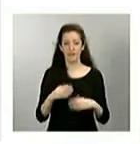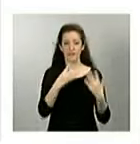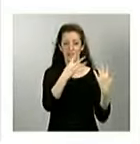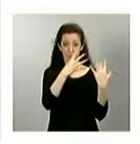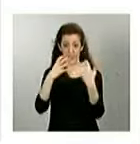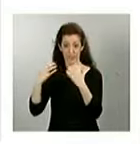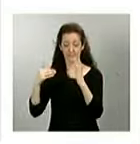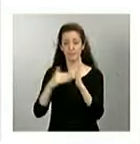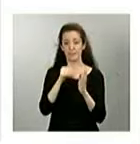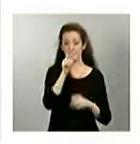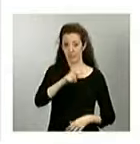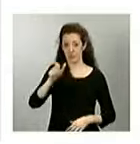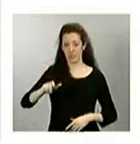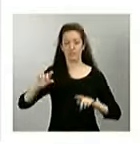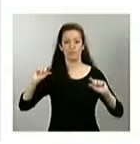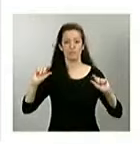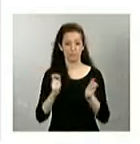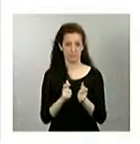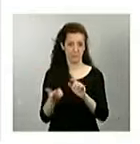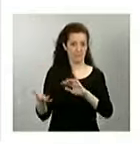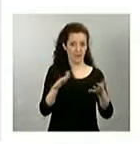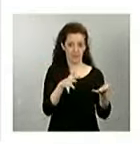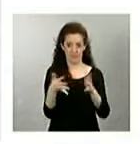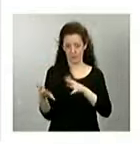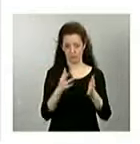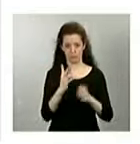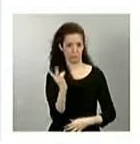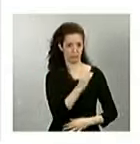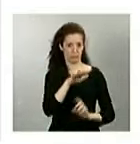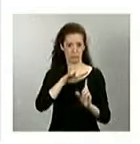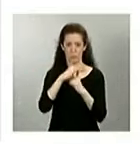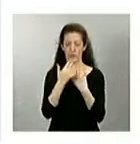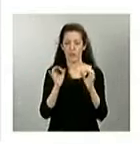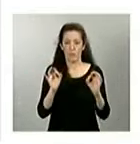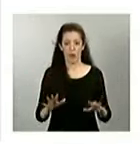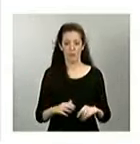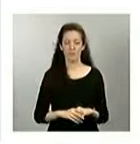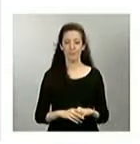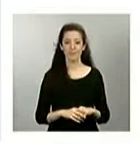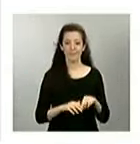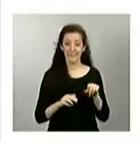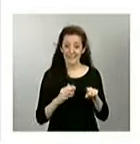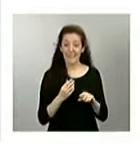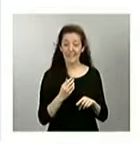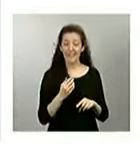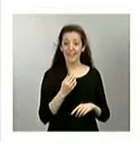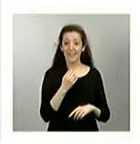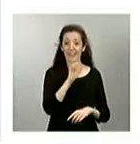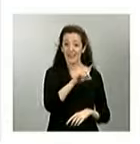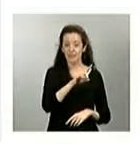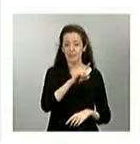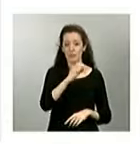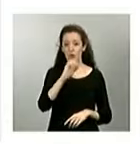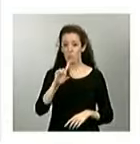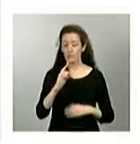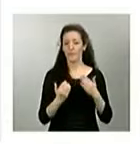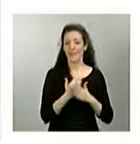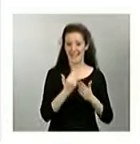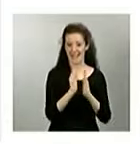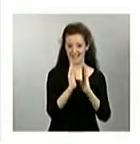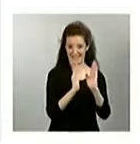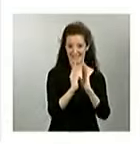más o menos bueno pues eso ocurrió en un periodo de 101 días después de la crisis de Lehman Brothers y en los